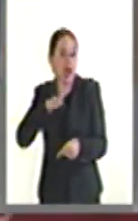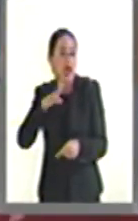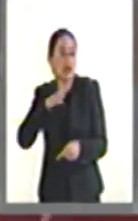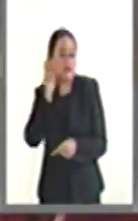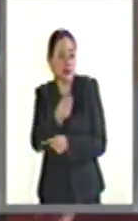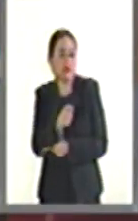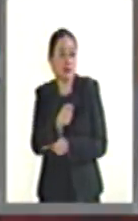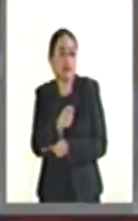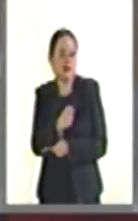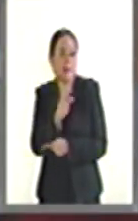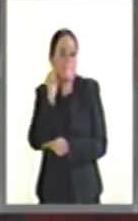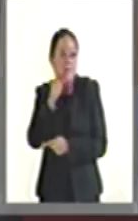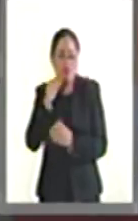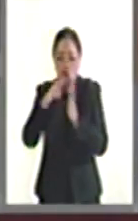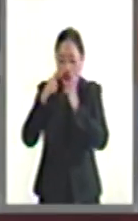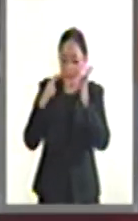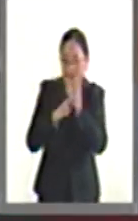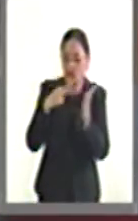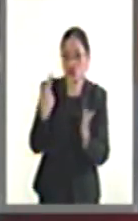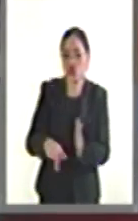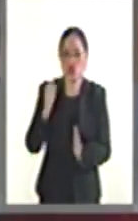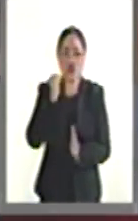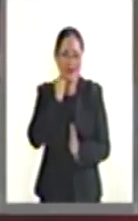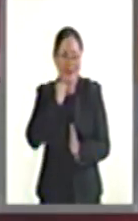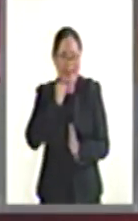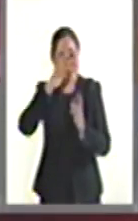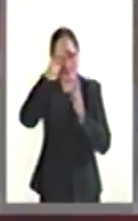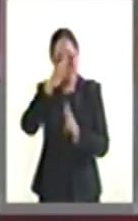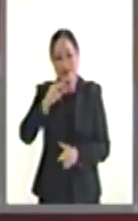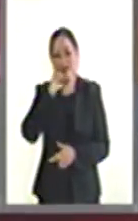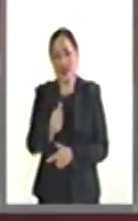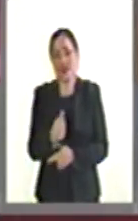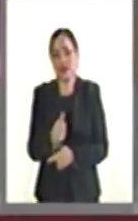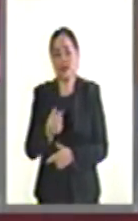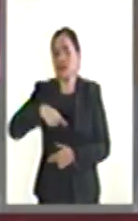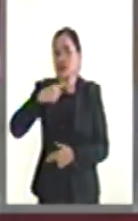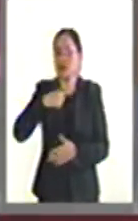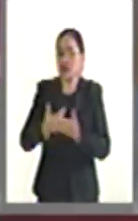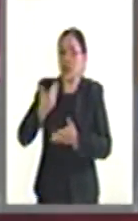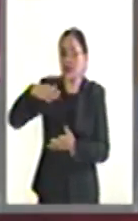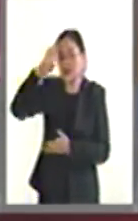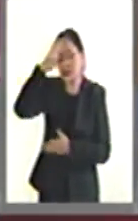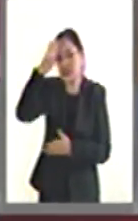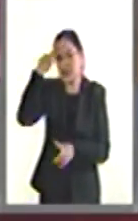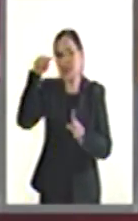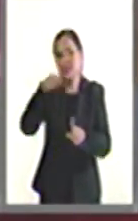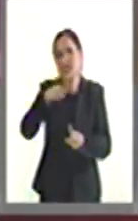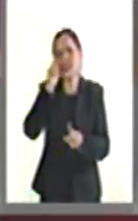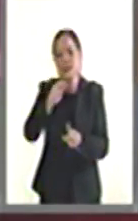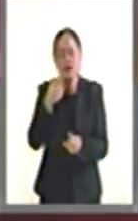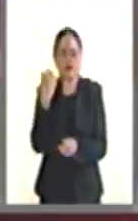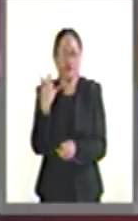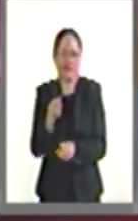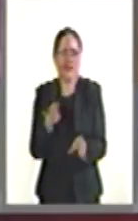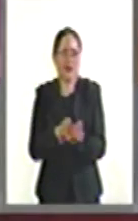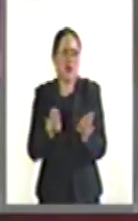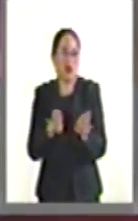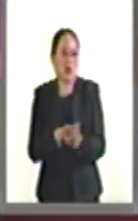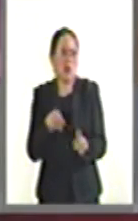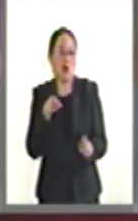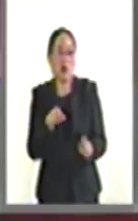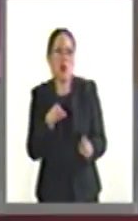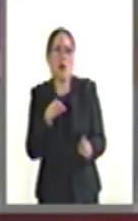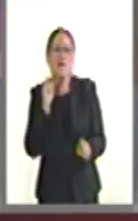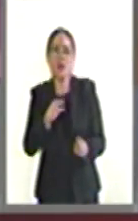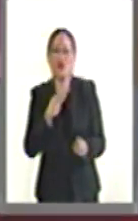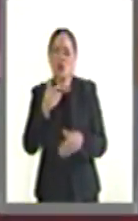violenta hasta el propio reglamento interno. Se pensaba como un absurdo la afirmación de que